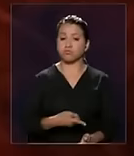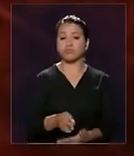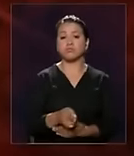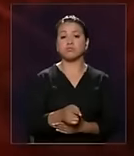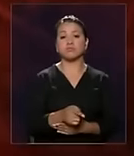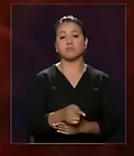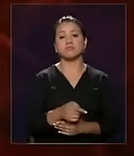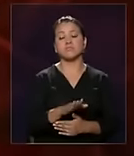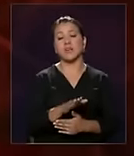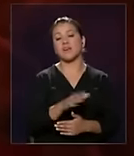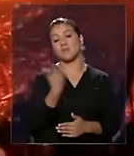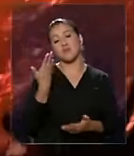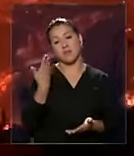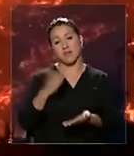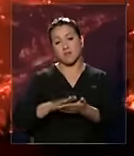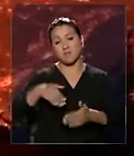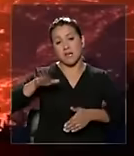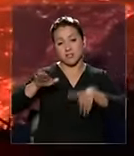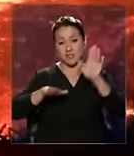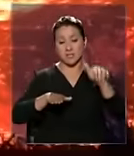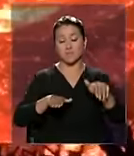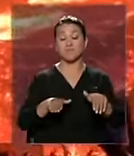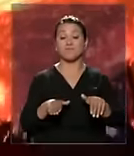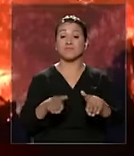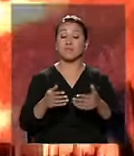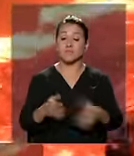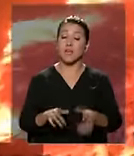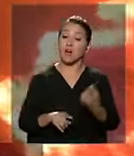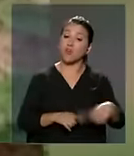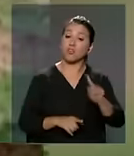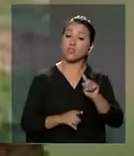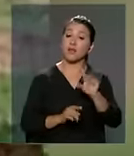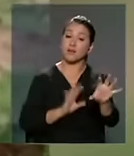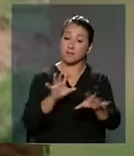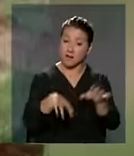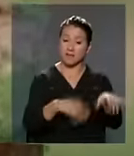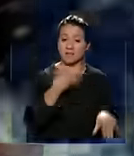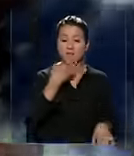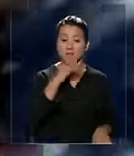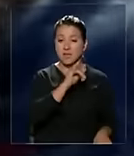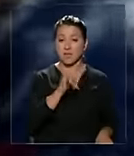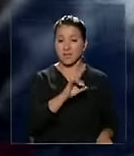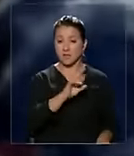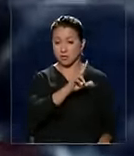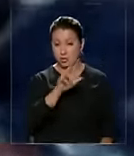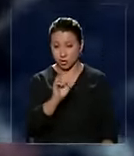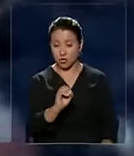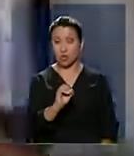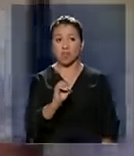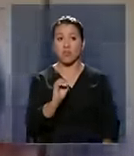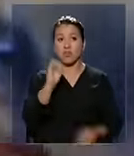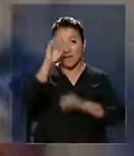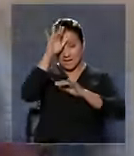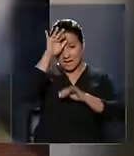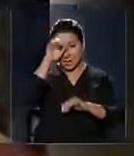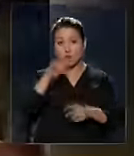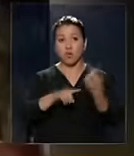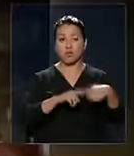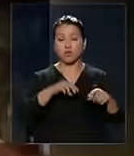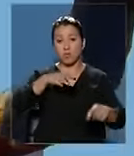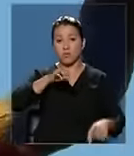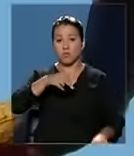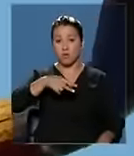mayoría. Catástrofe que afecta a los habitantes del país en todas sus especies. El zorro culpeo, el gato guiña, el monito del